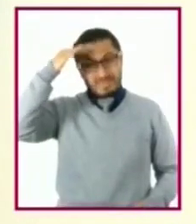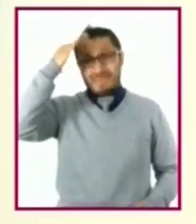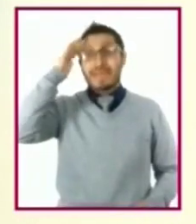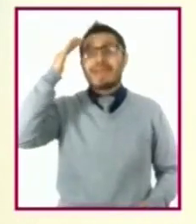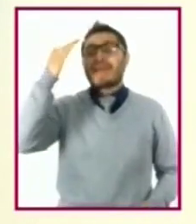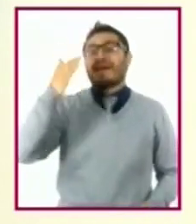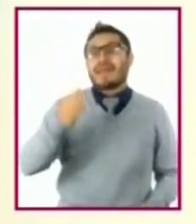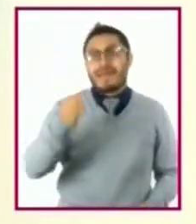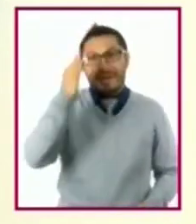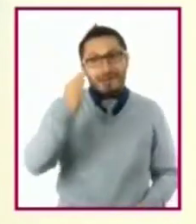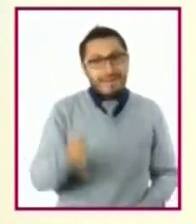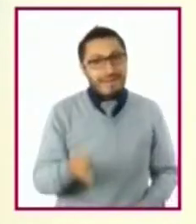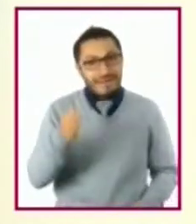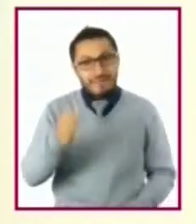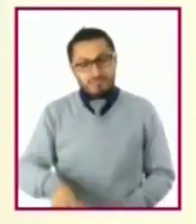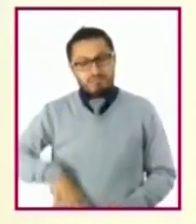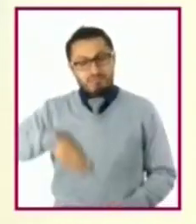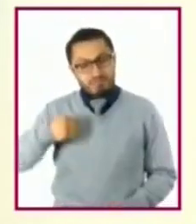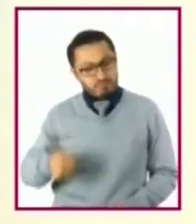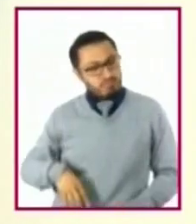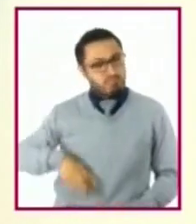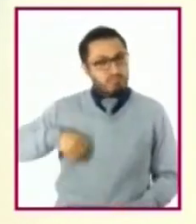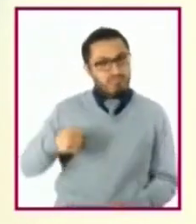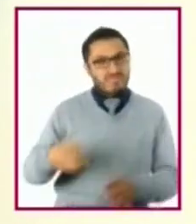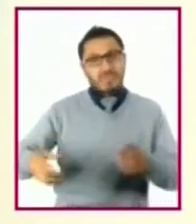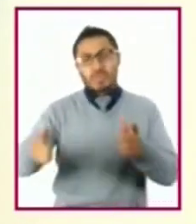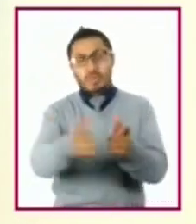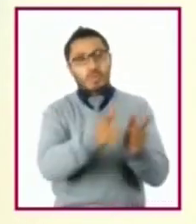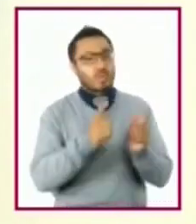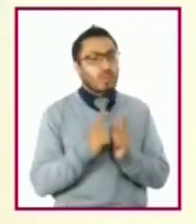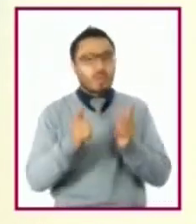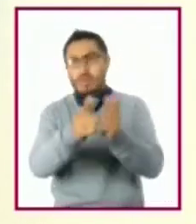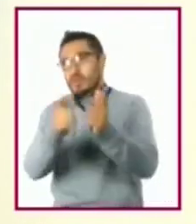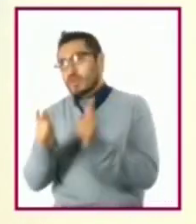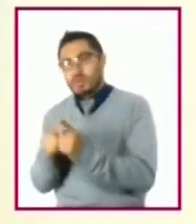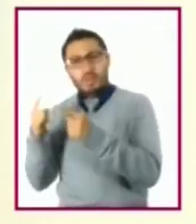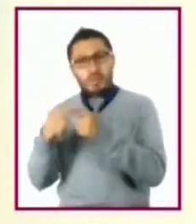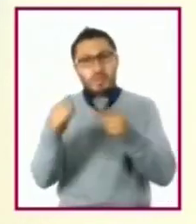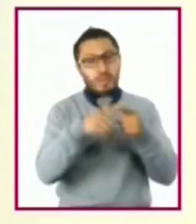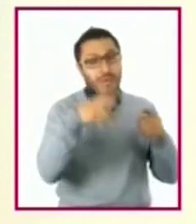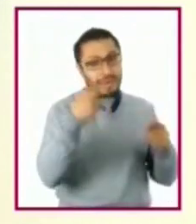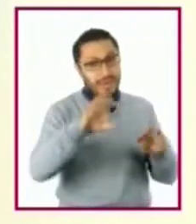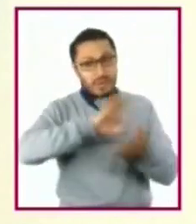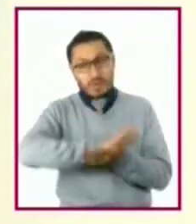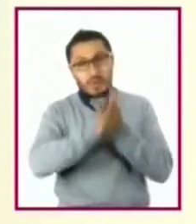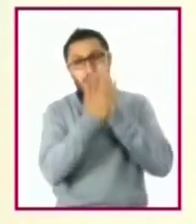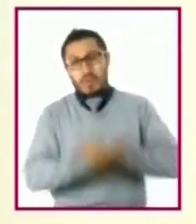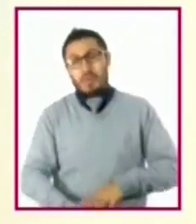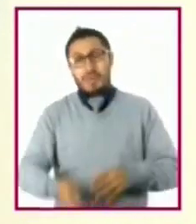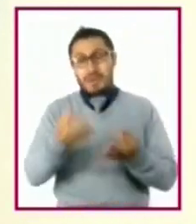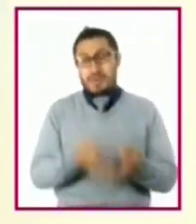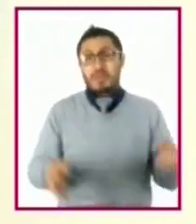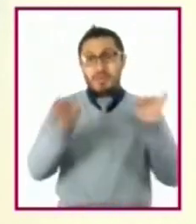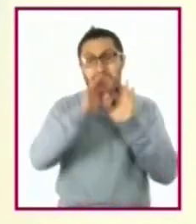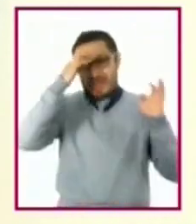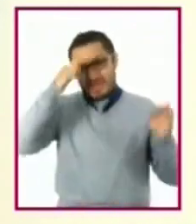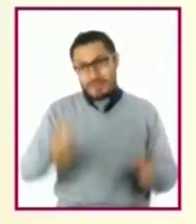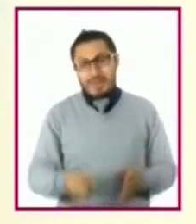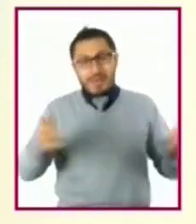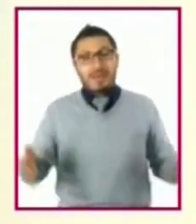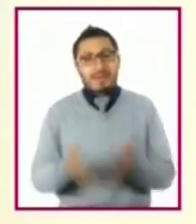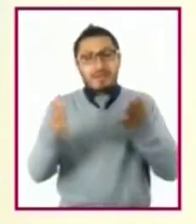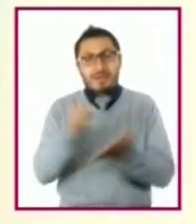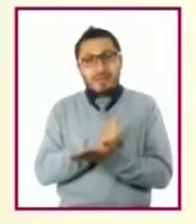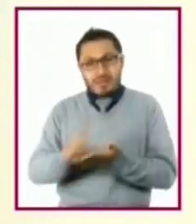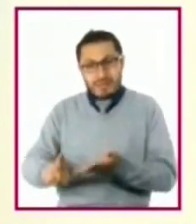y colectivos, y cómo esto ha sido un precedente para los derechos humanos y las libertades, mismas que